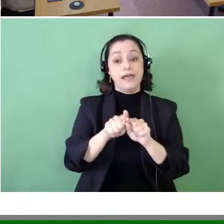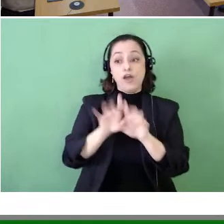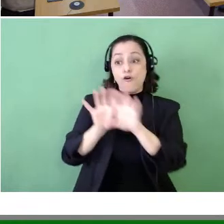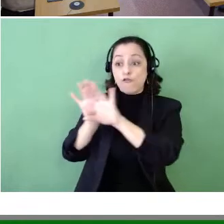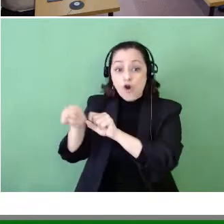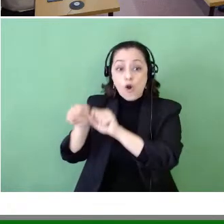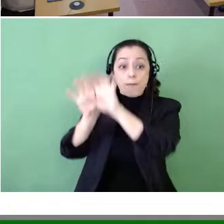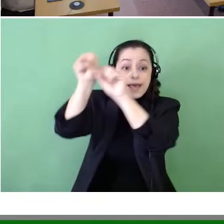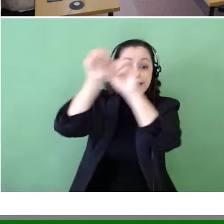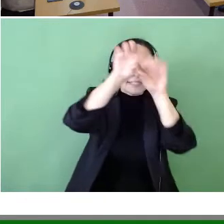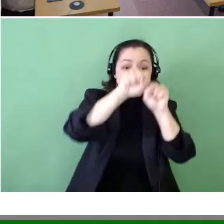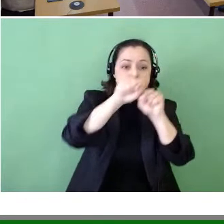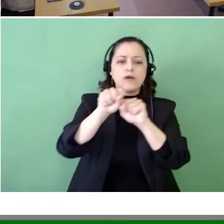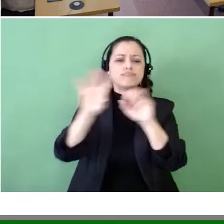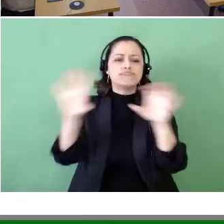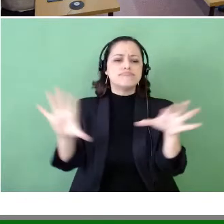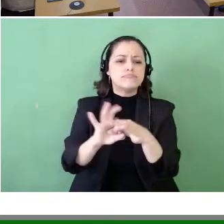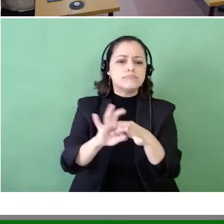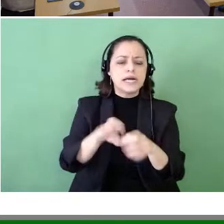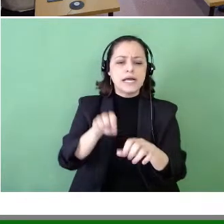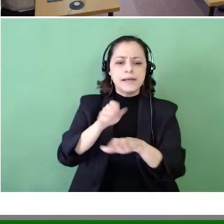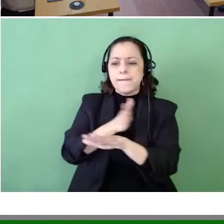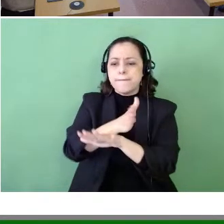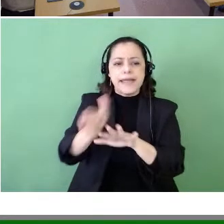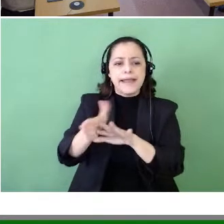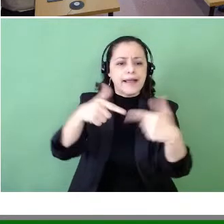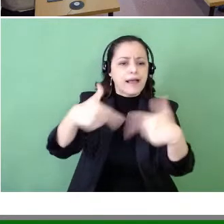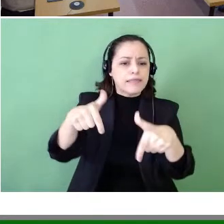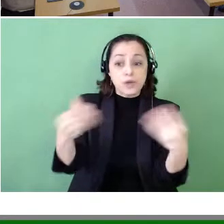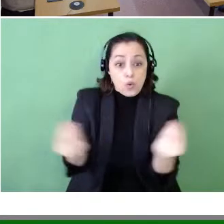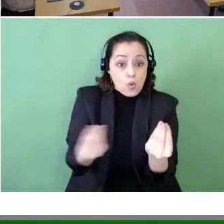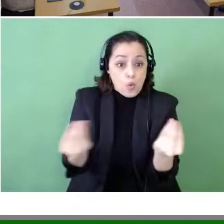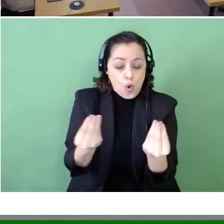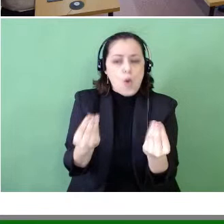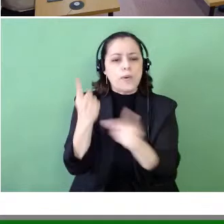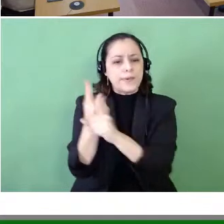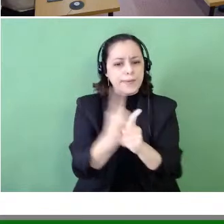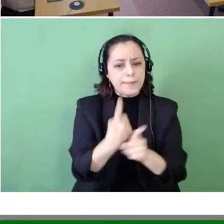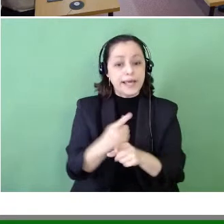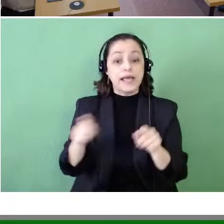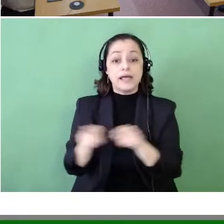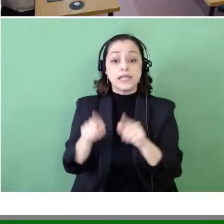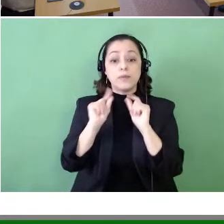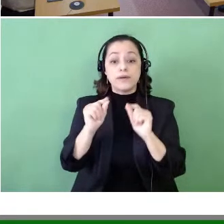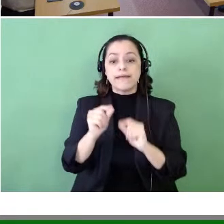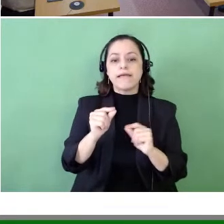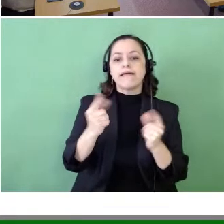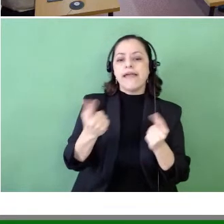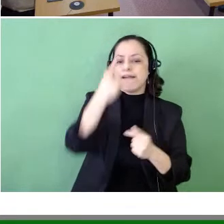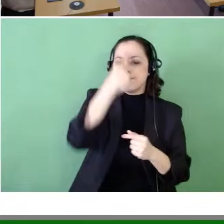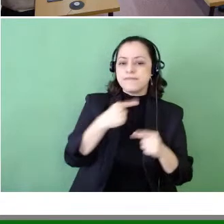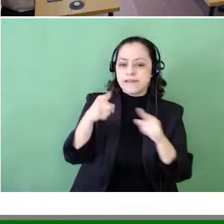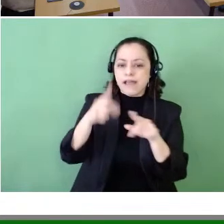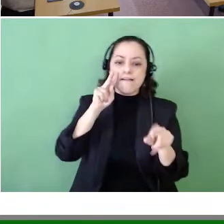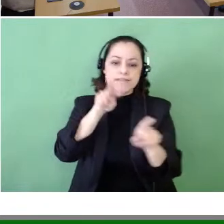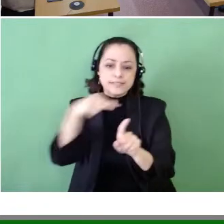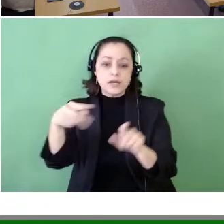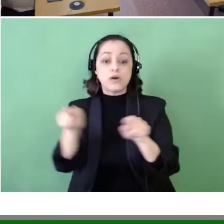formación, y por fin proponer directrices para mejorar la formación de intérpretes.